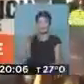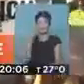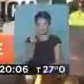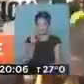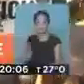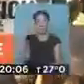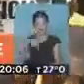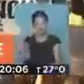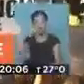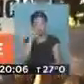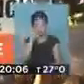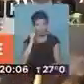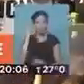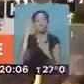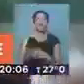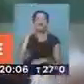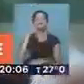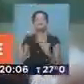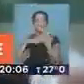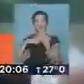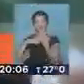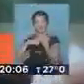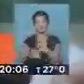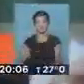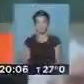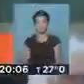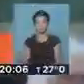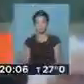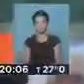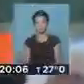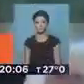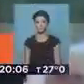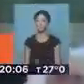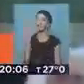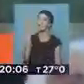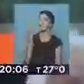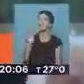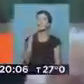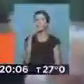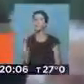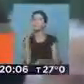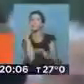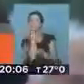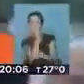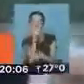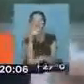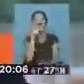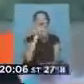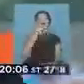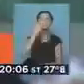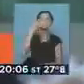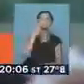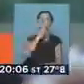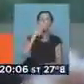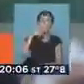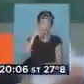Escuchamos lo que decía el fiscal Moldes. Nisman murió por denunciar a Cristina Elizabeth Fernández, viuda